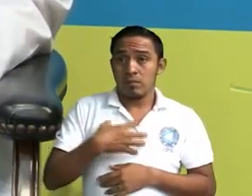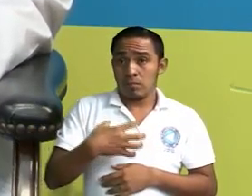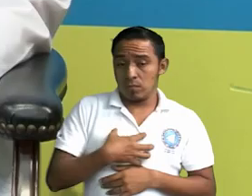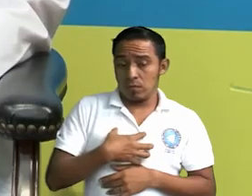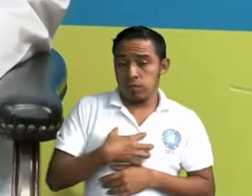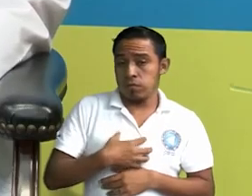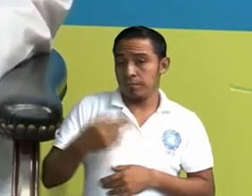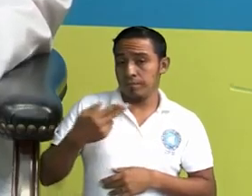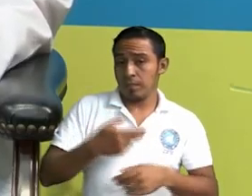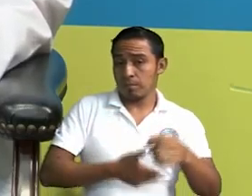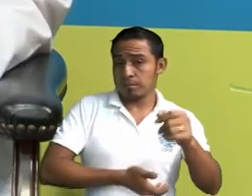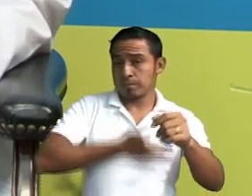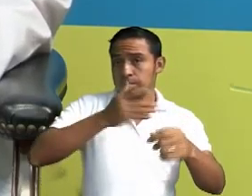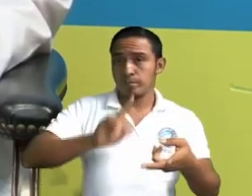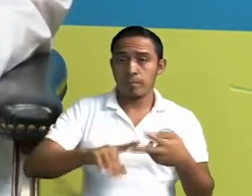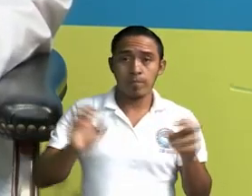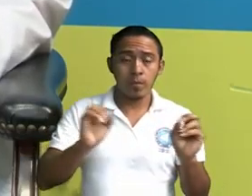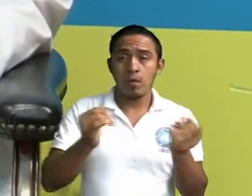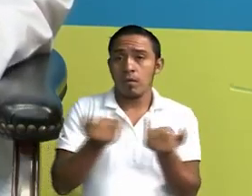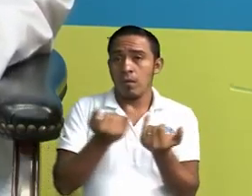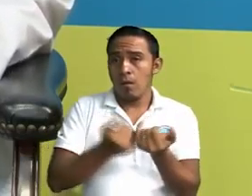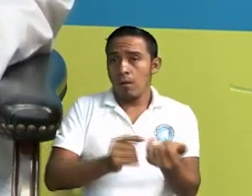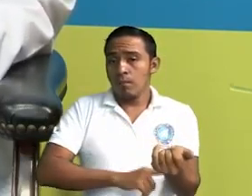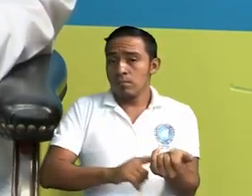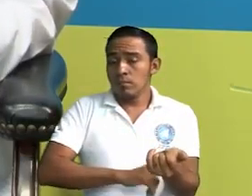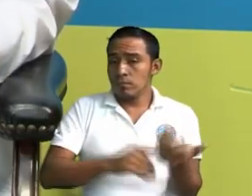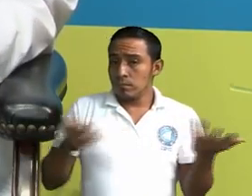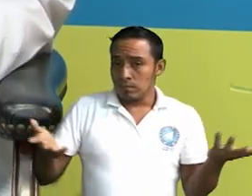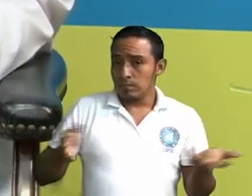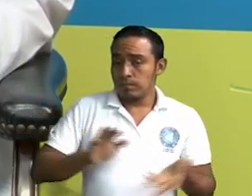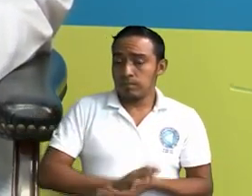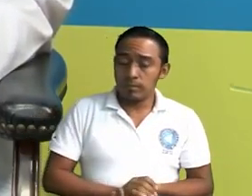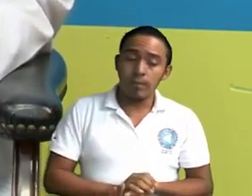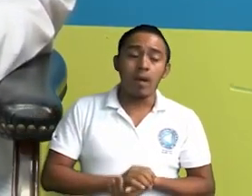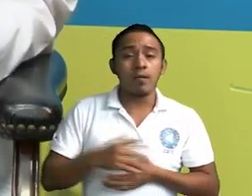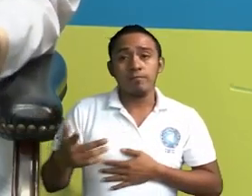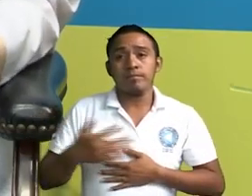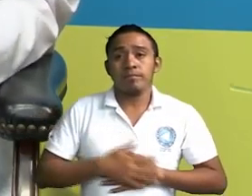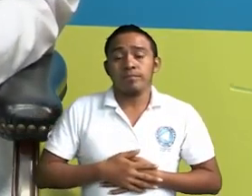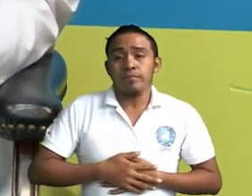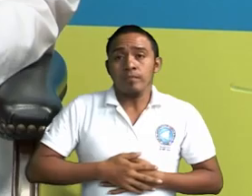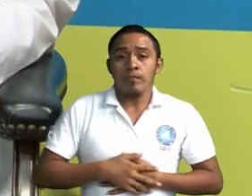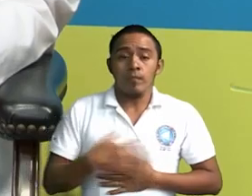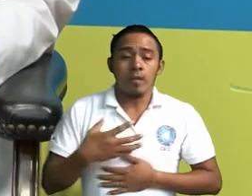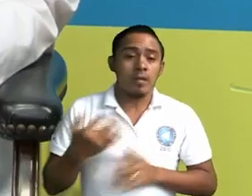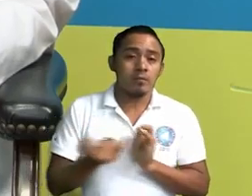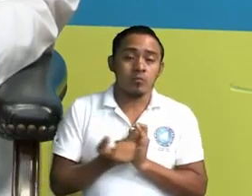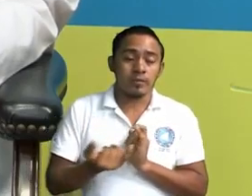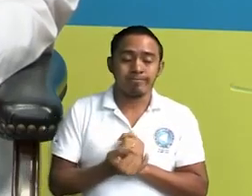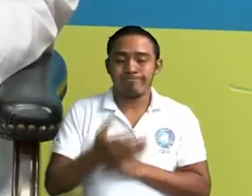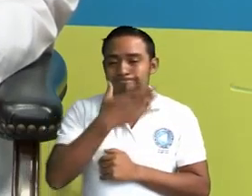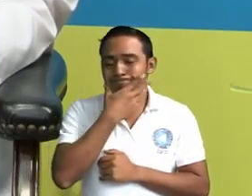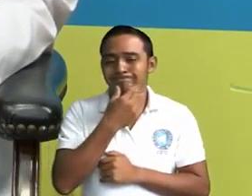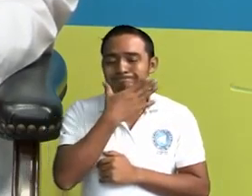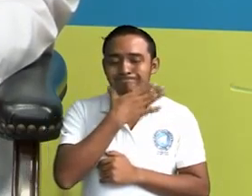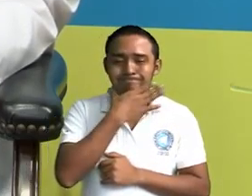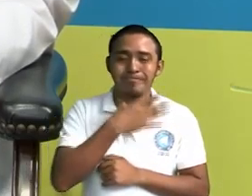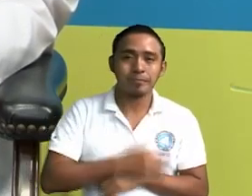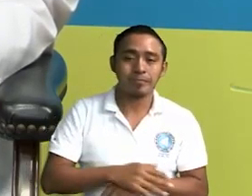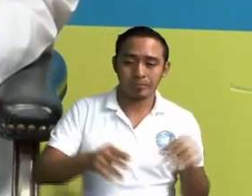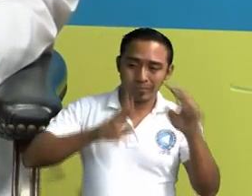operación por igual con un paciente diabético entonces muchas veces nosotros nos enfrentamos al reto de que tenemos que hacer